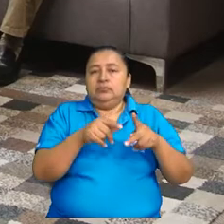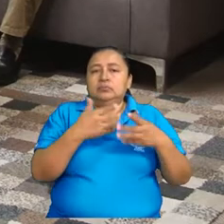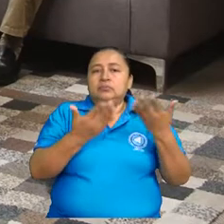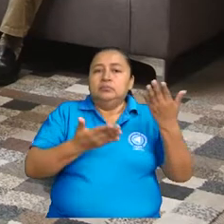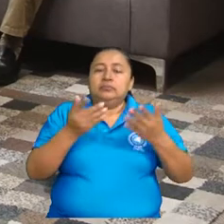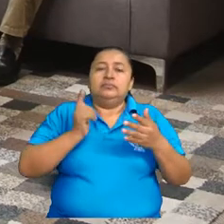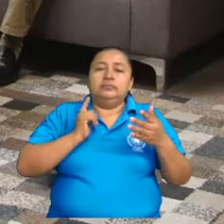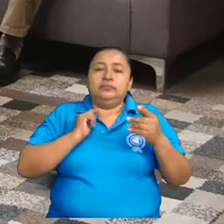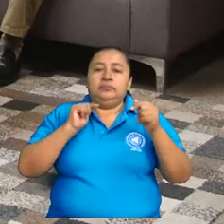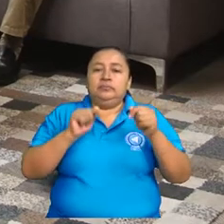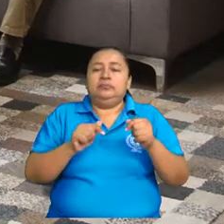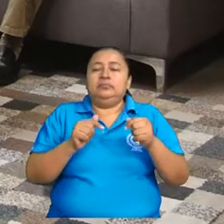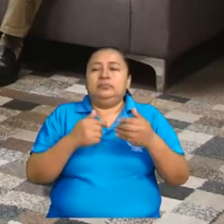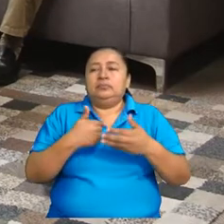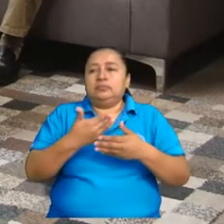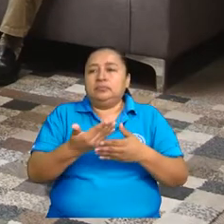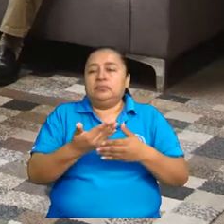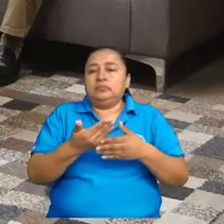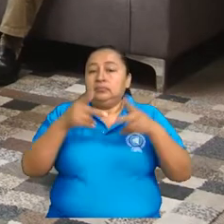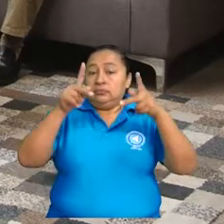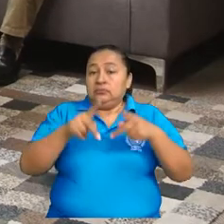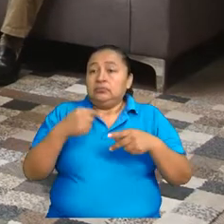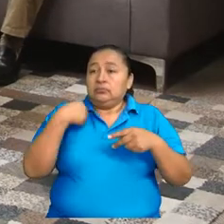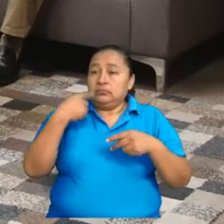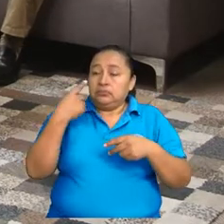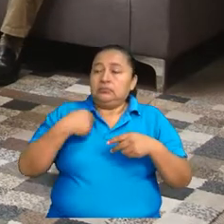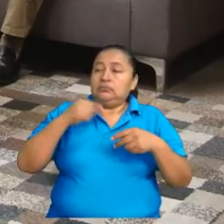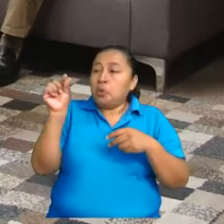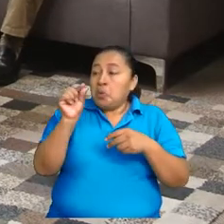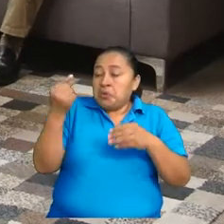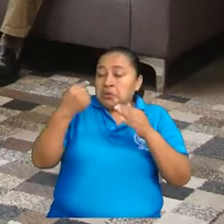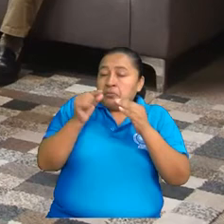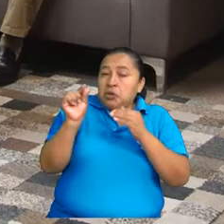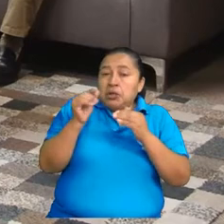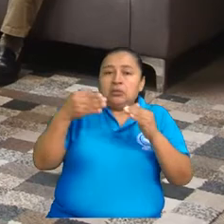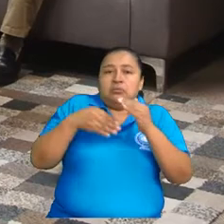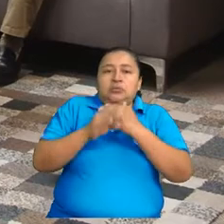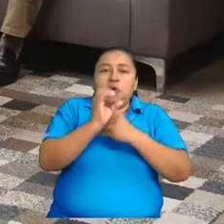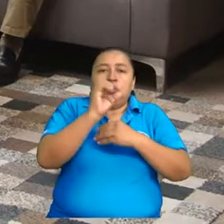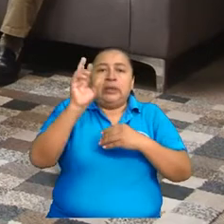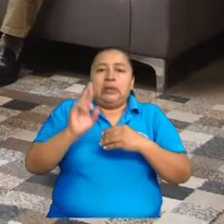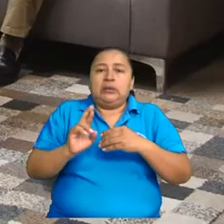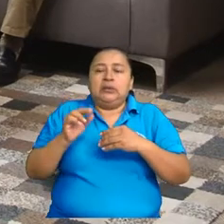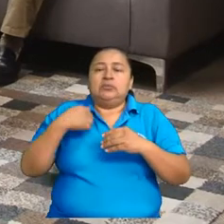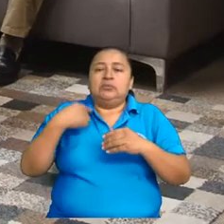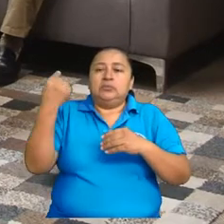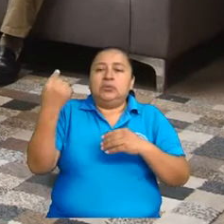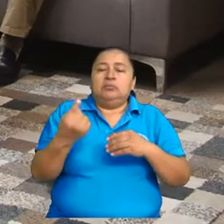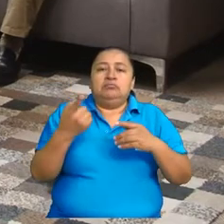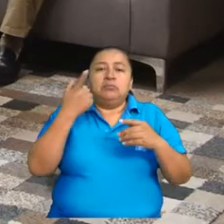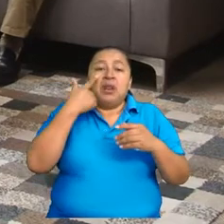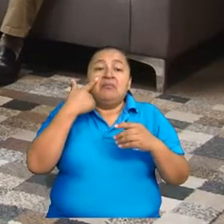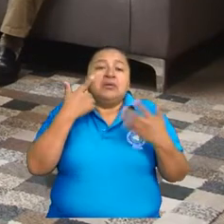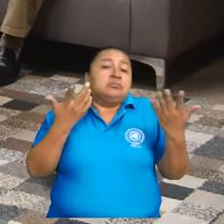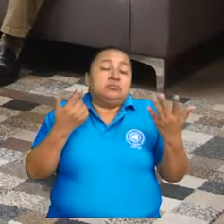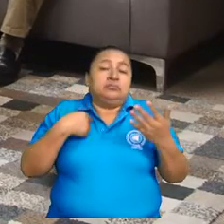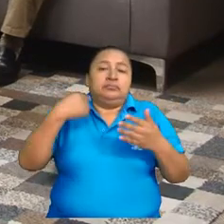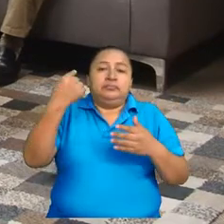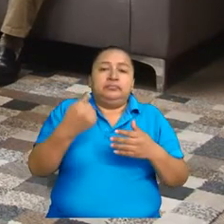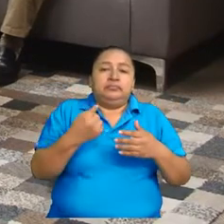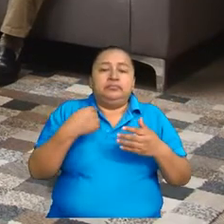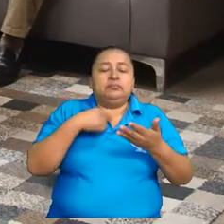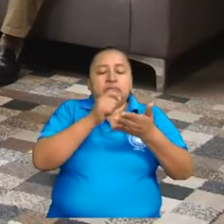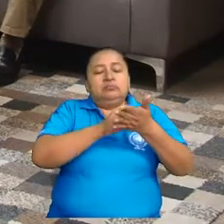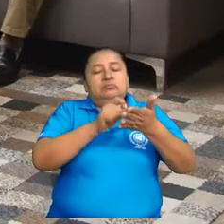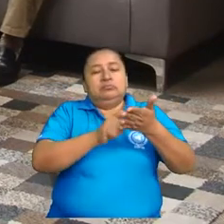Inclusive ha llegado una persona, mire, yo acabo de pasar por Costa Rica, que estuve tal y vengo a presentarme, pues. Entonces se